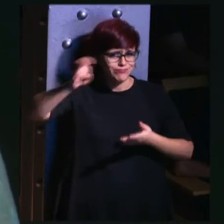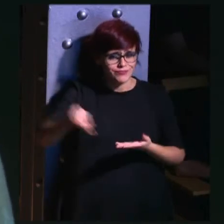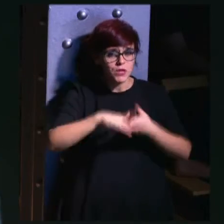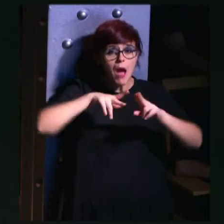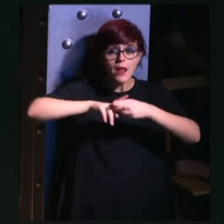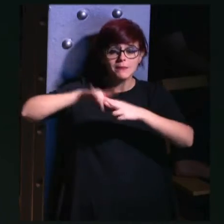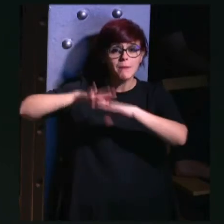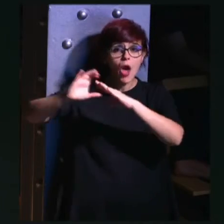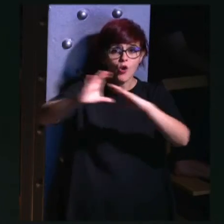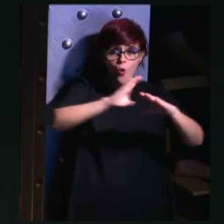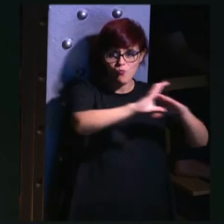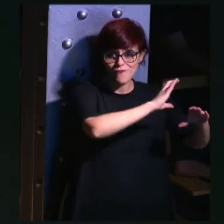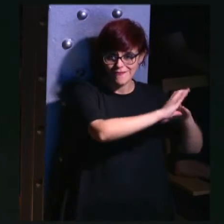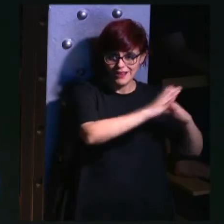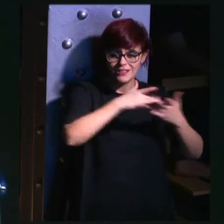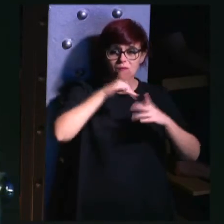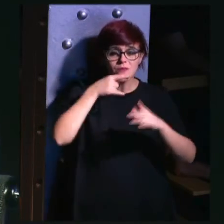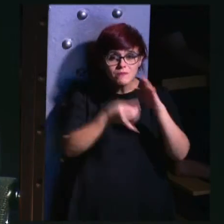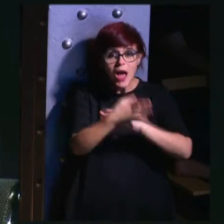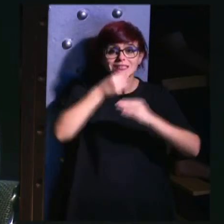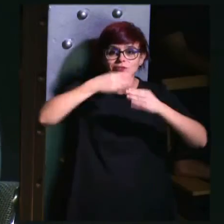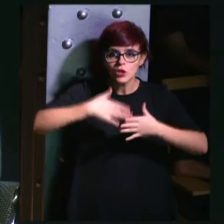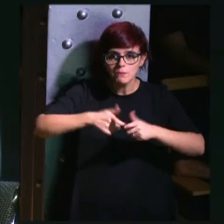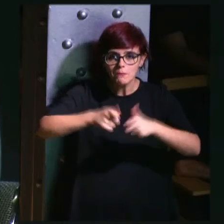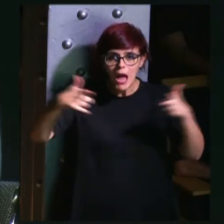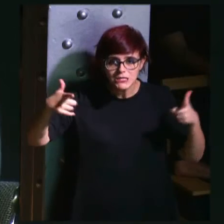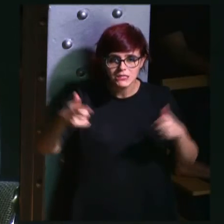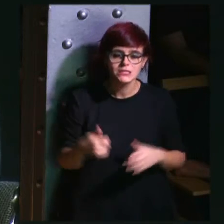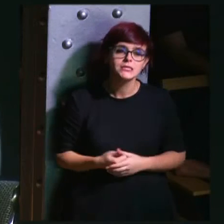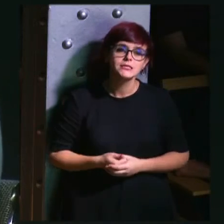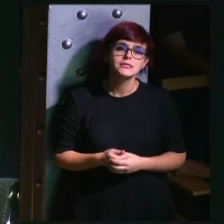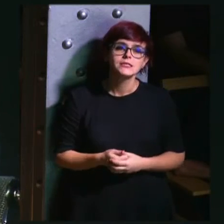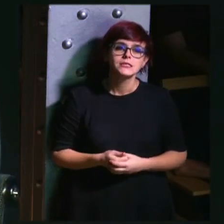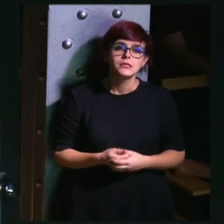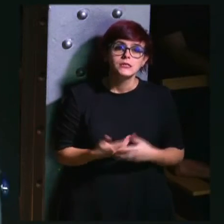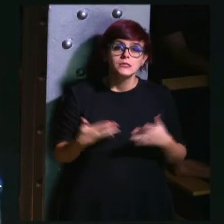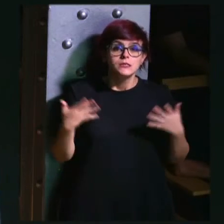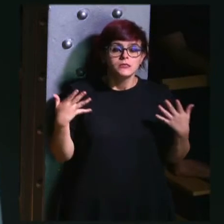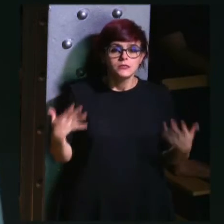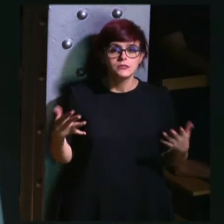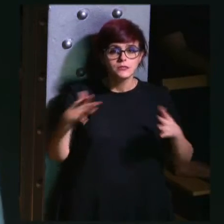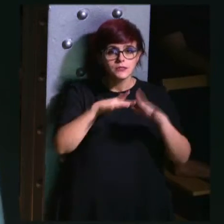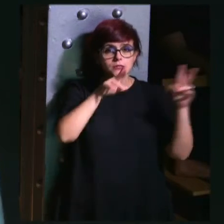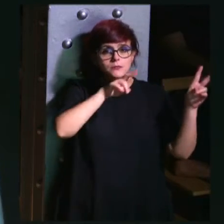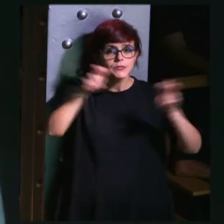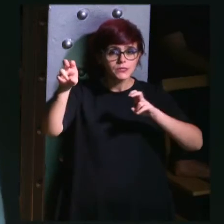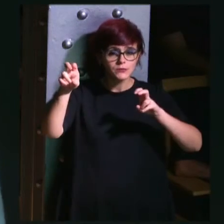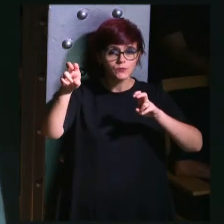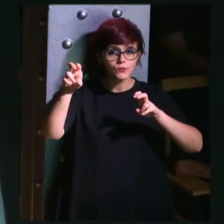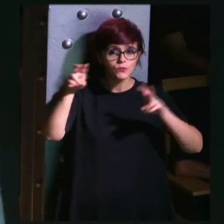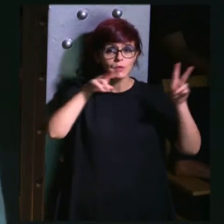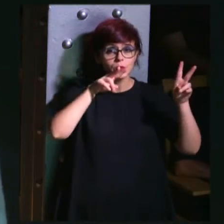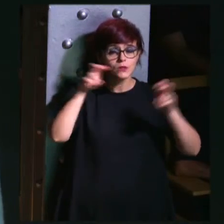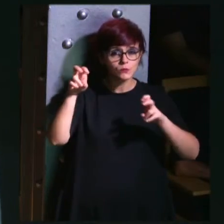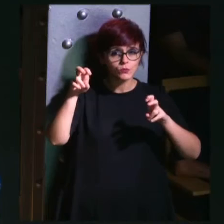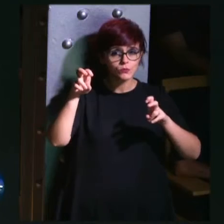para comunicarnos y generar esas historias. Y desde el principio de los tiempos, la